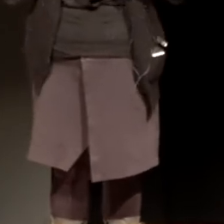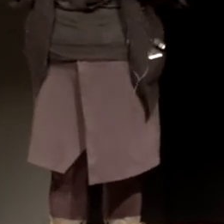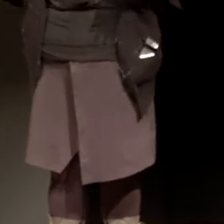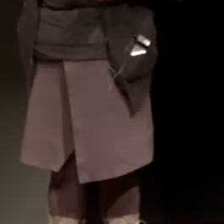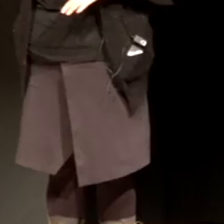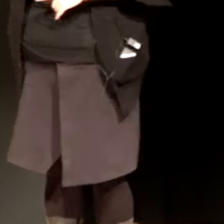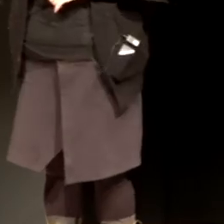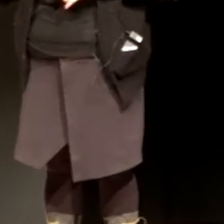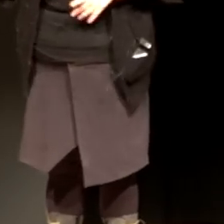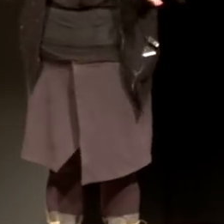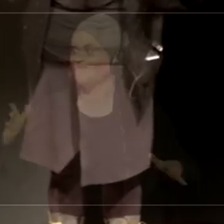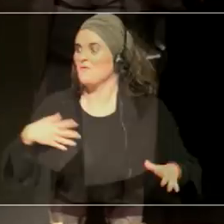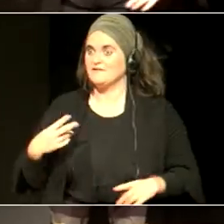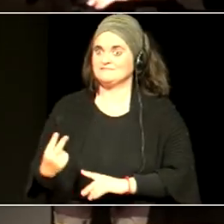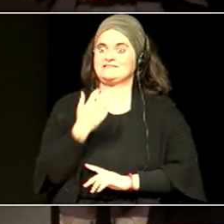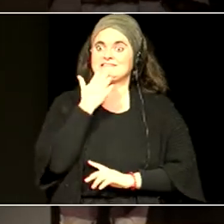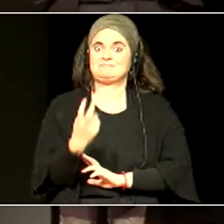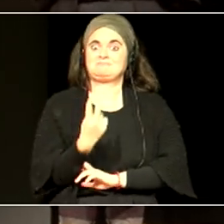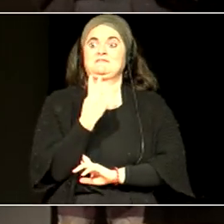ni igual